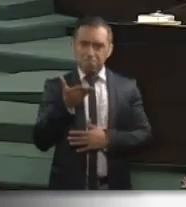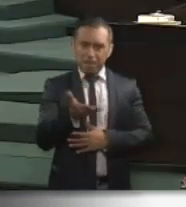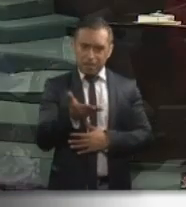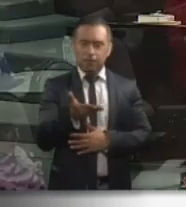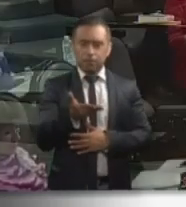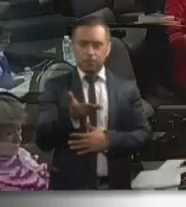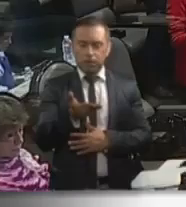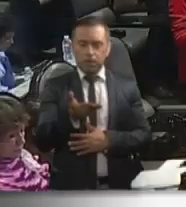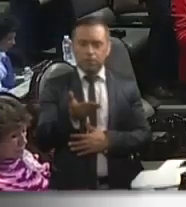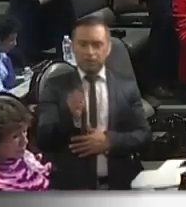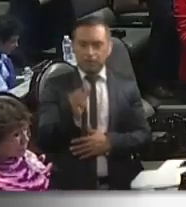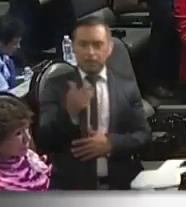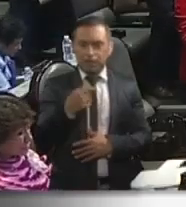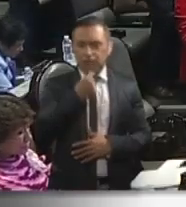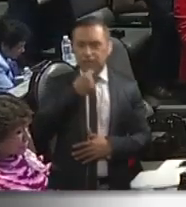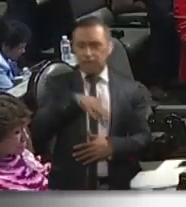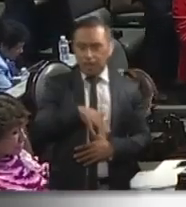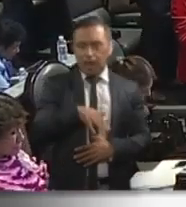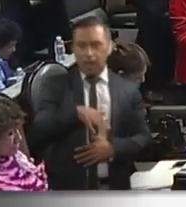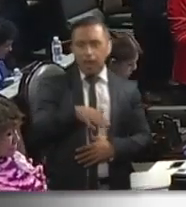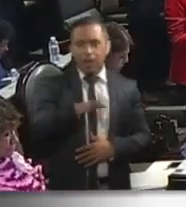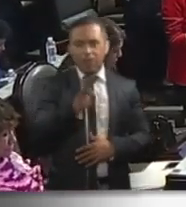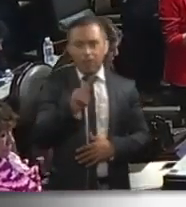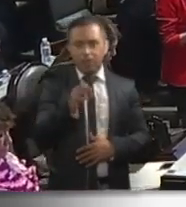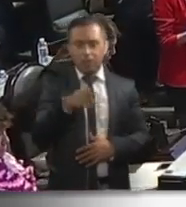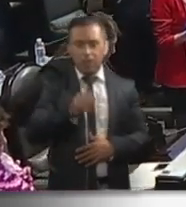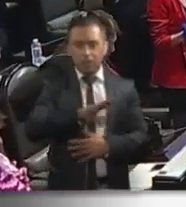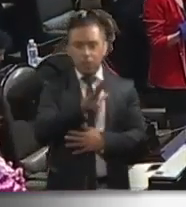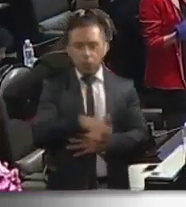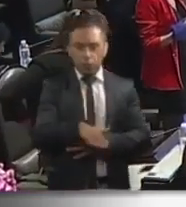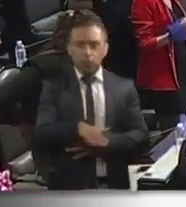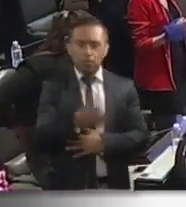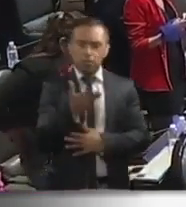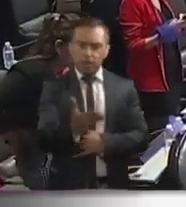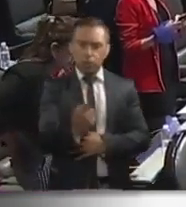silencio por el sensible fallecimiento de la pequeña fátima